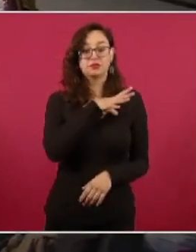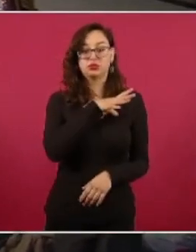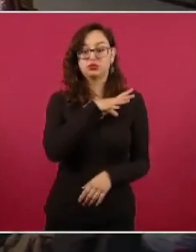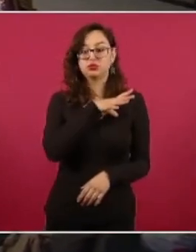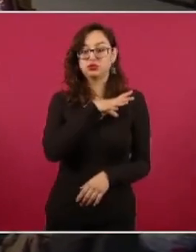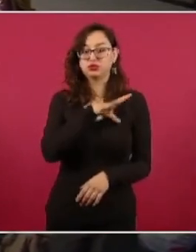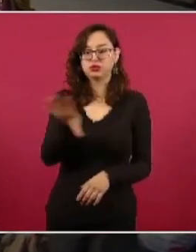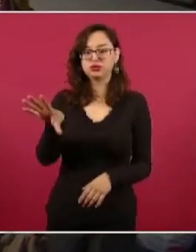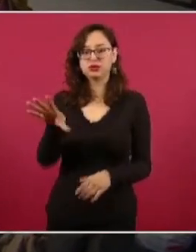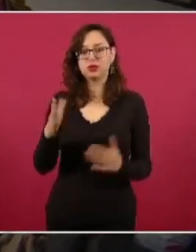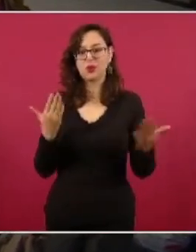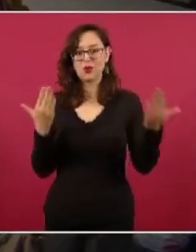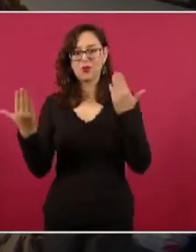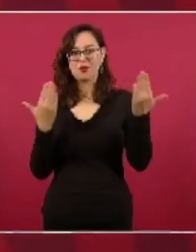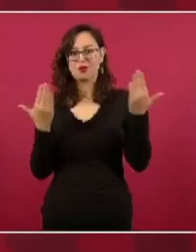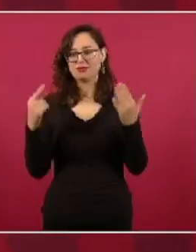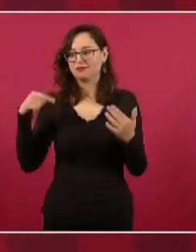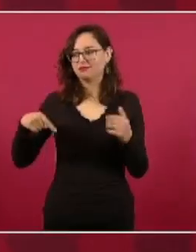Y ahí viene también